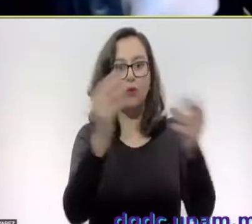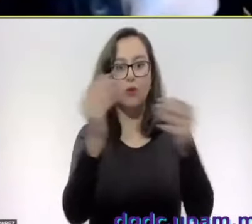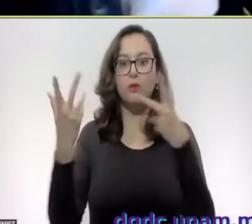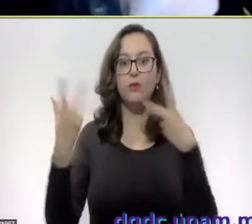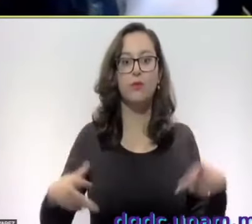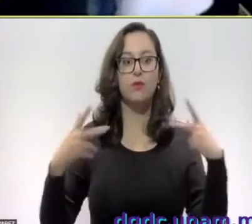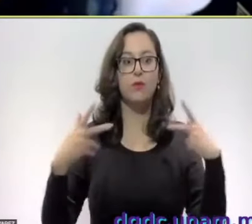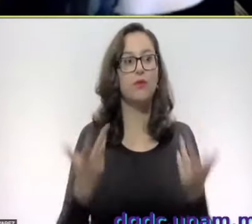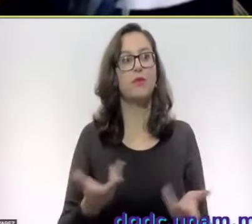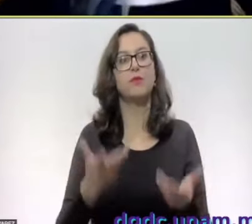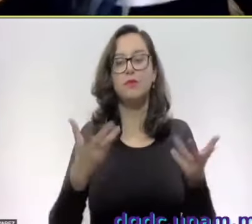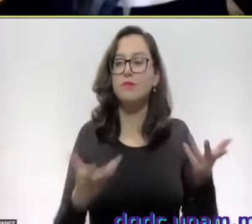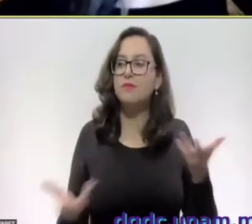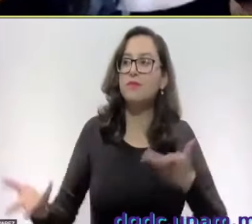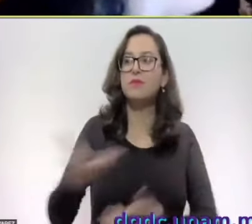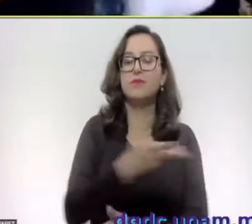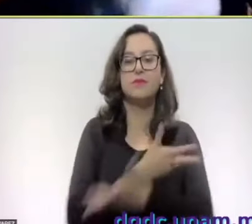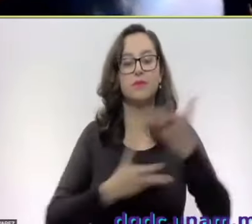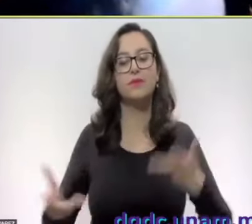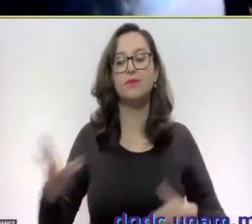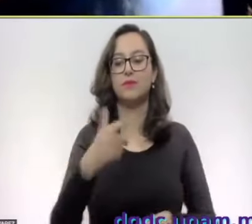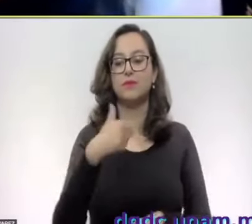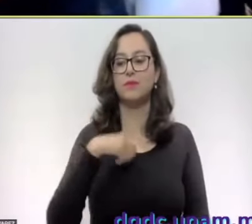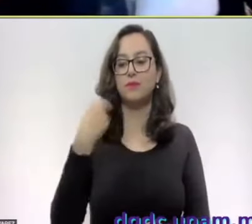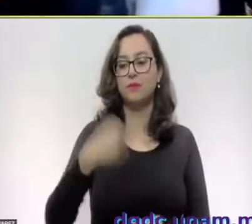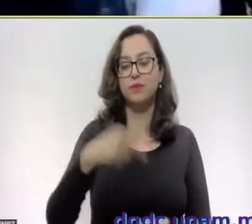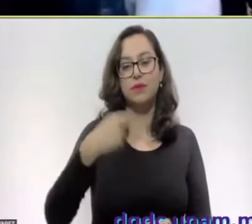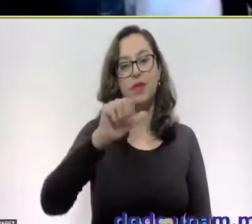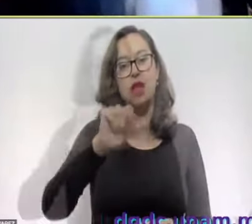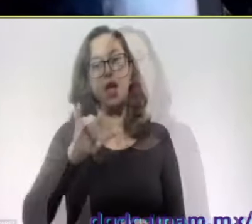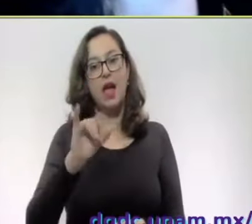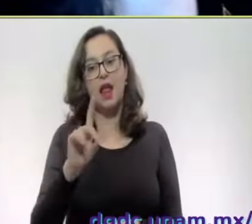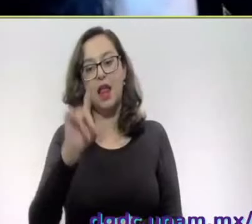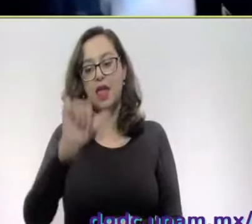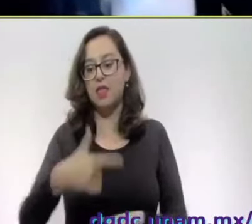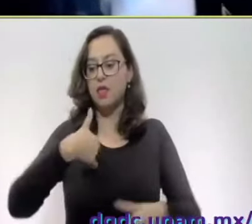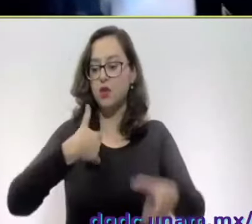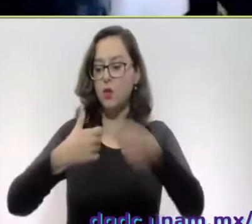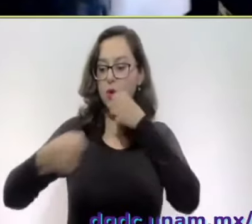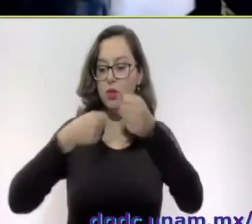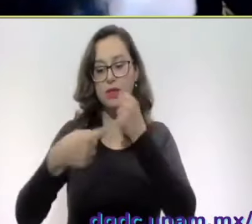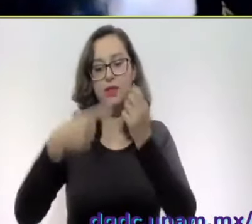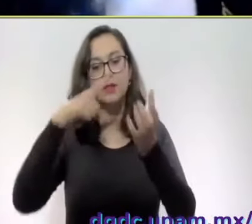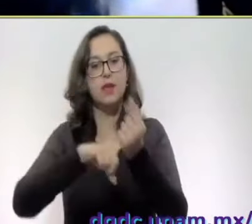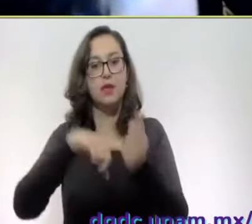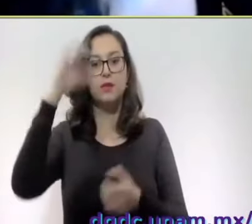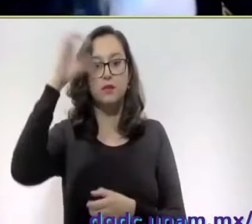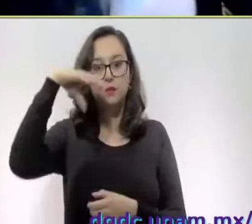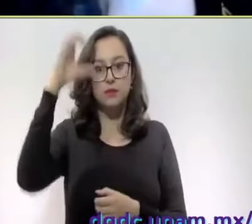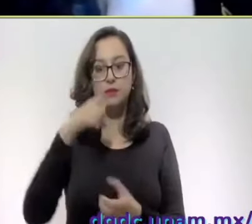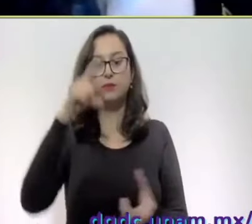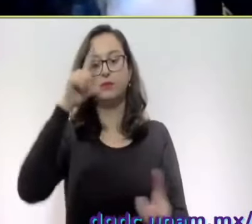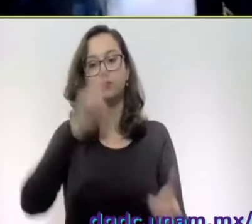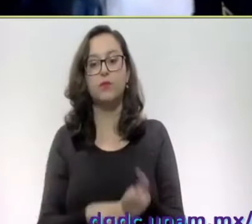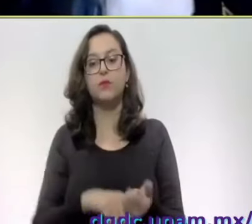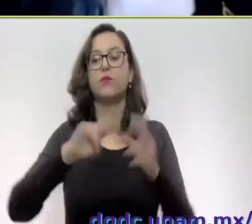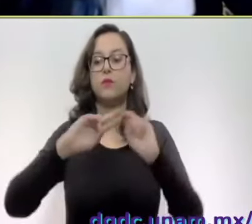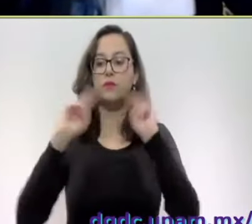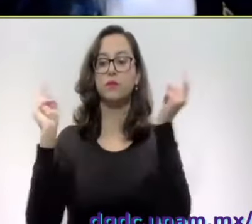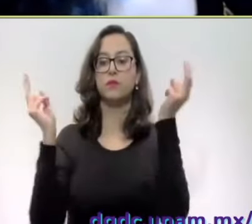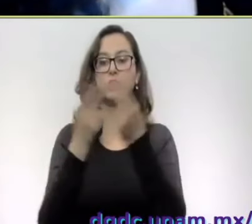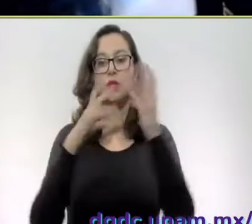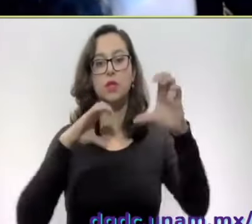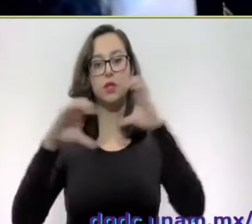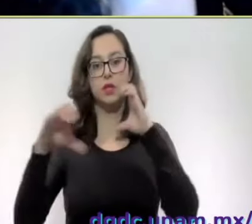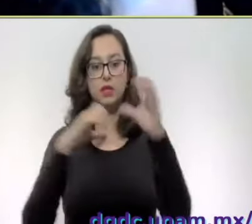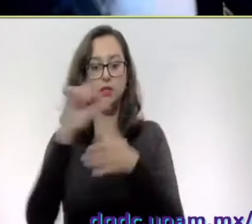con muchísimas ganas de escucharles. Yo soy Aleida Rueda, soy periodista de ciencia y formo parte de la unidad de comunicación del Centro de Ciencias